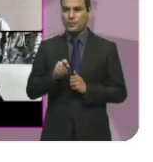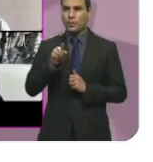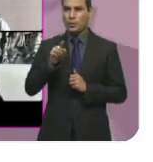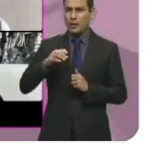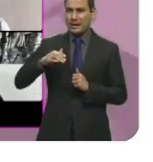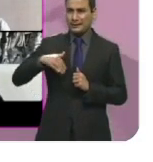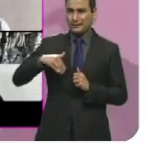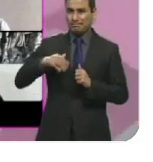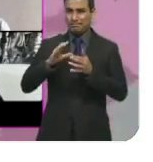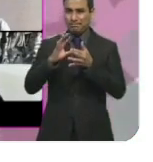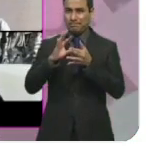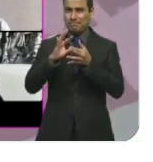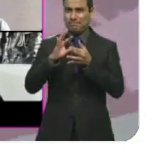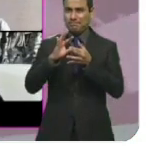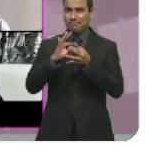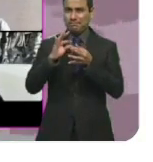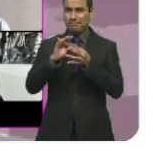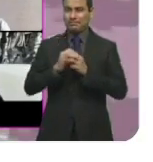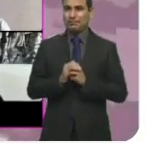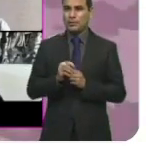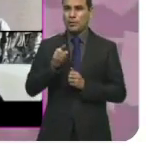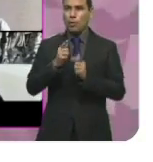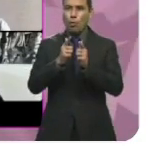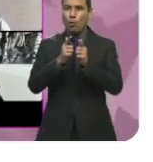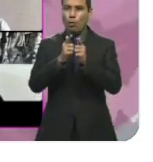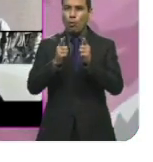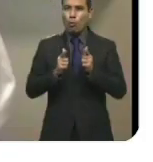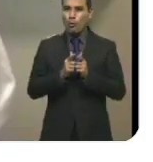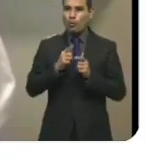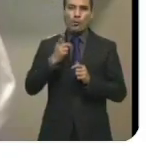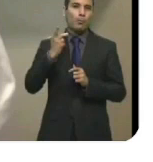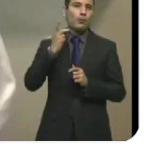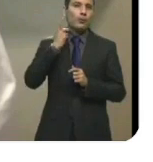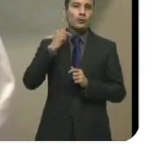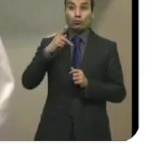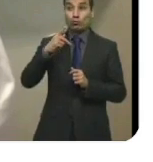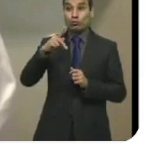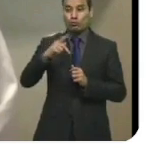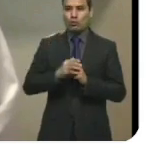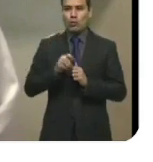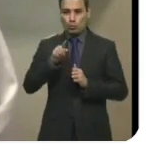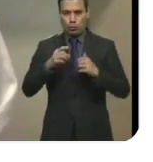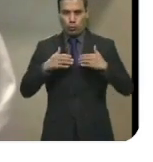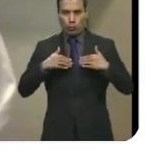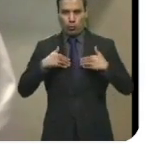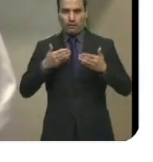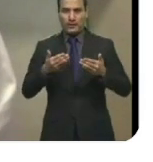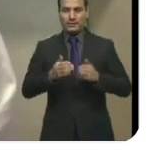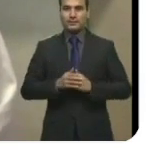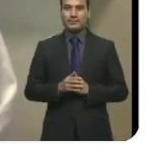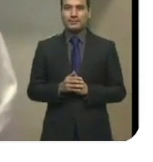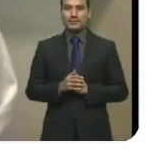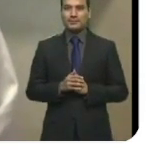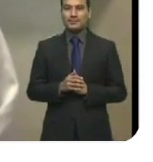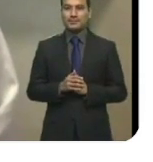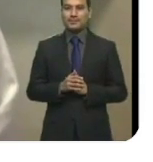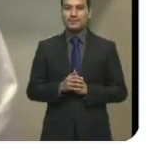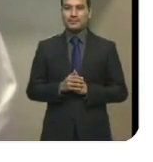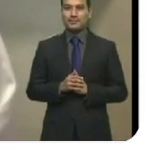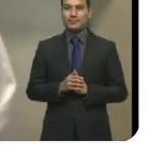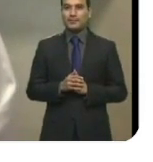al dirigente del partido que usted representa y su confianza en esta institución esta confianza deriva